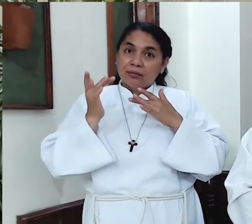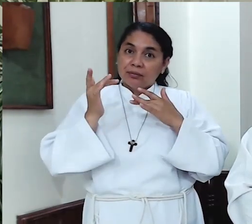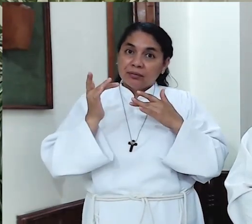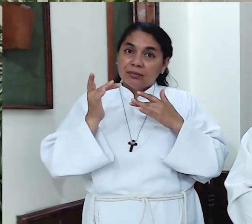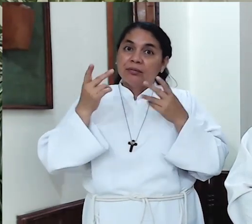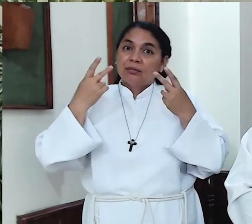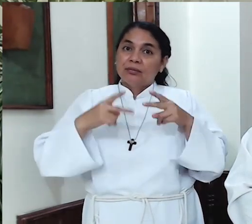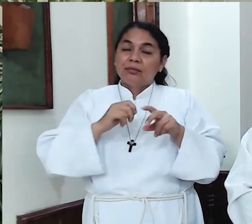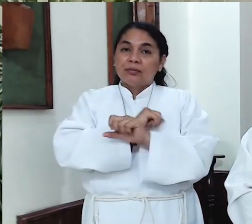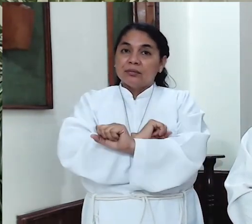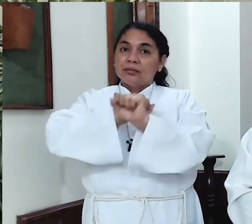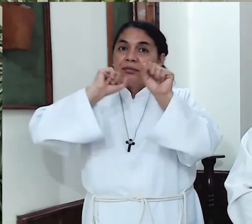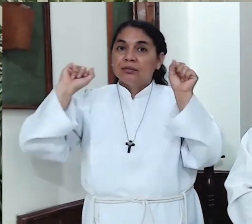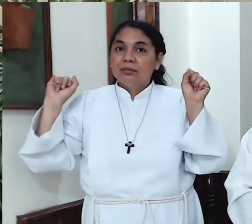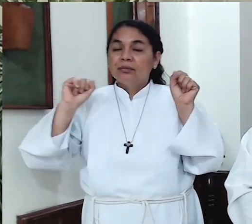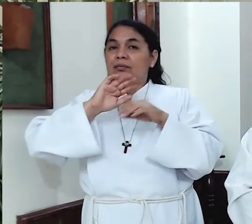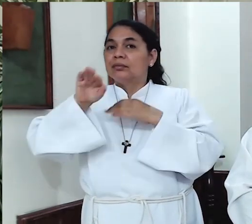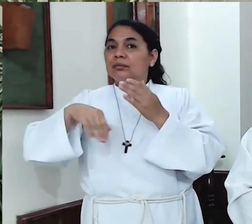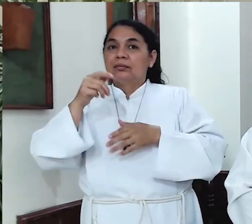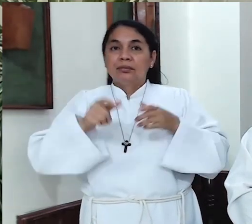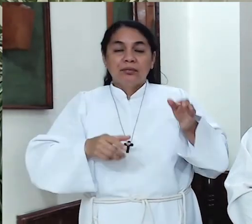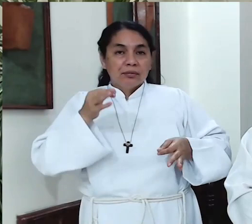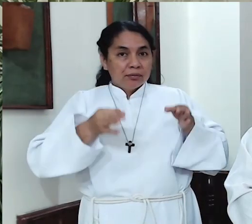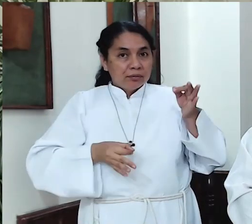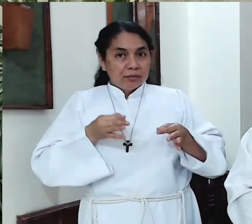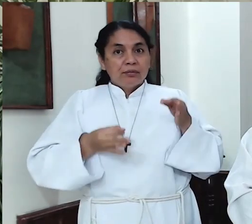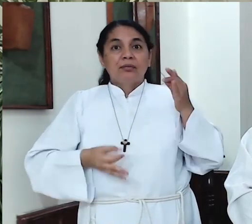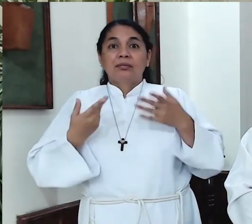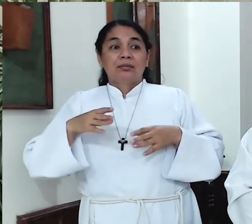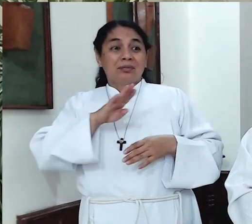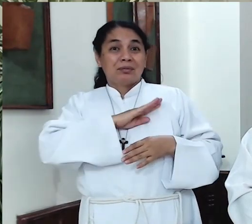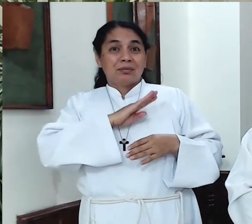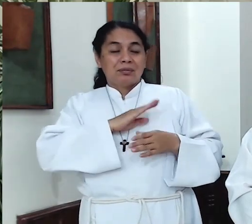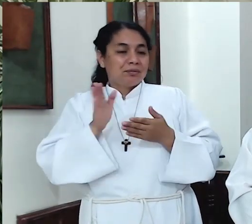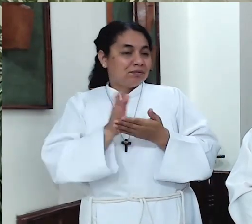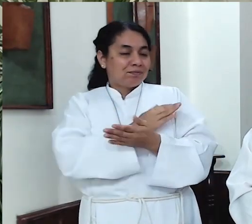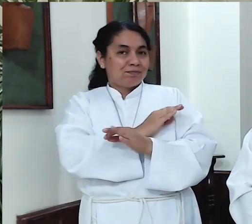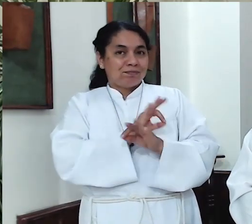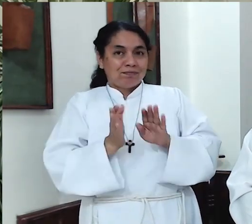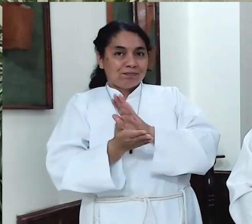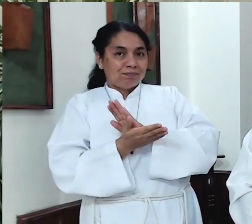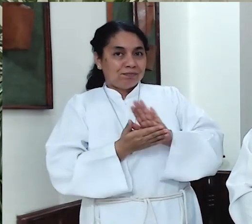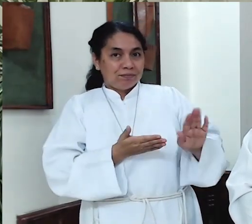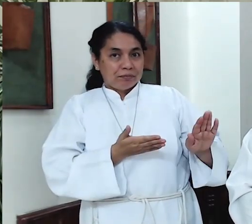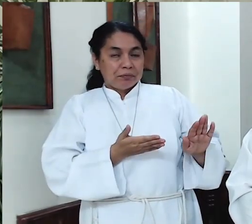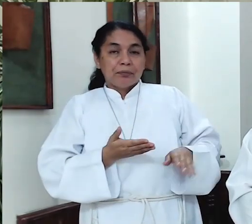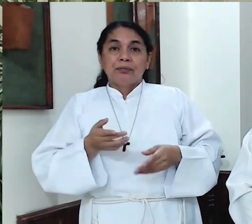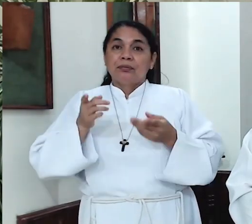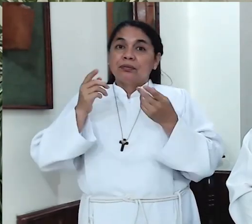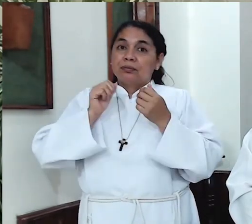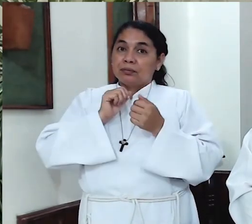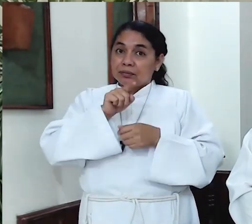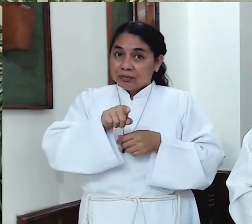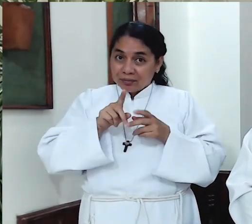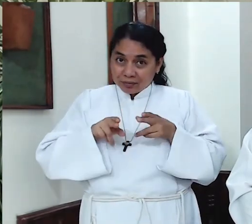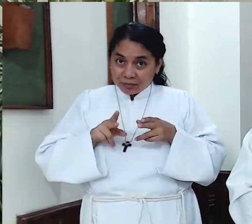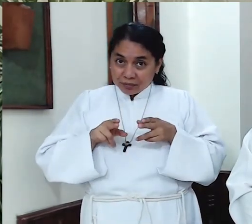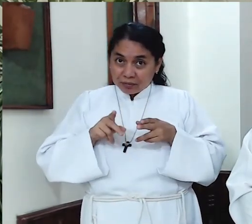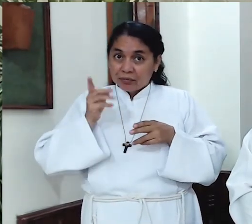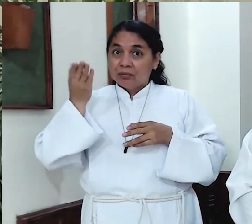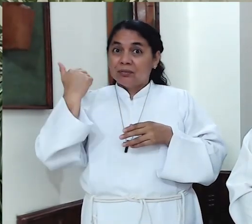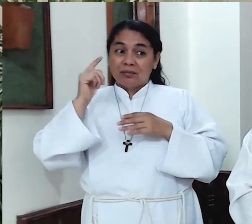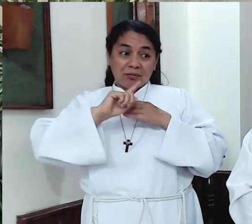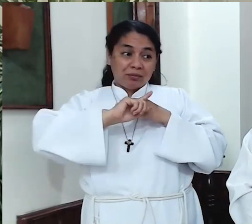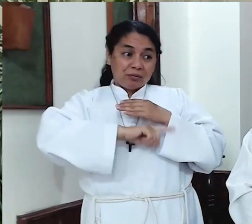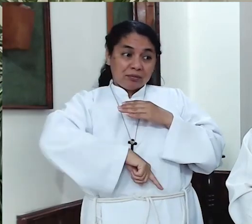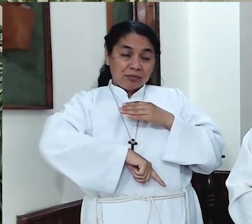vez la salvación de los justos y el exterminio de sus enemigos. En efecto, con aquello mismo con que